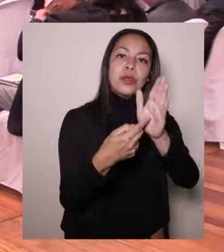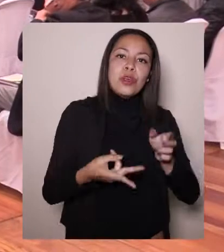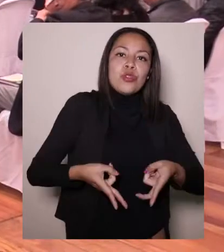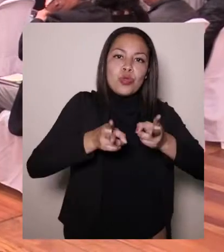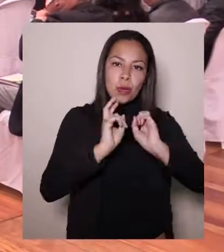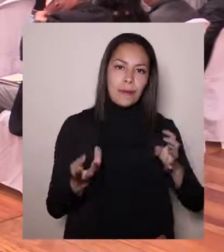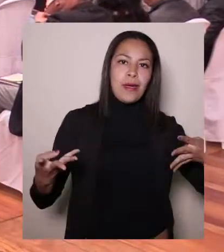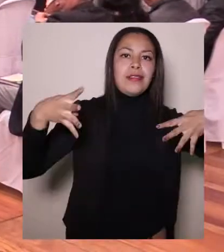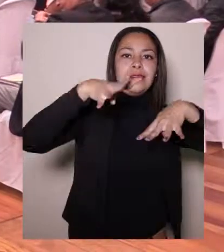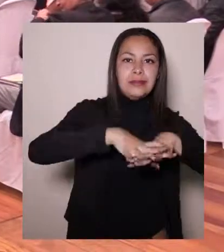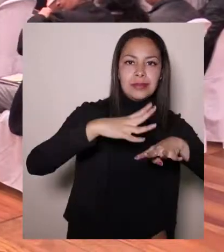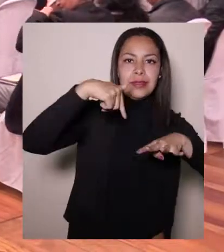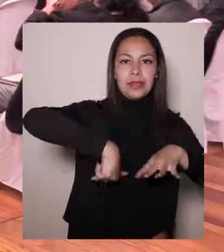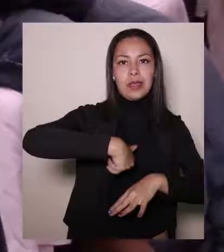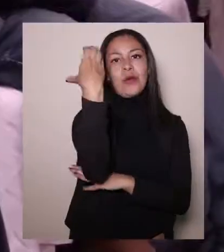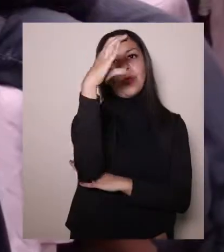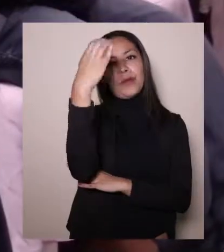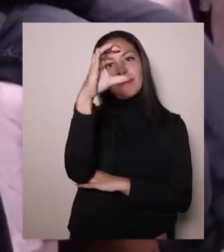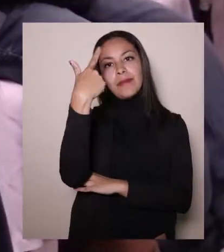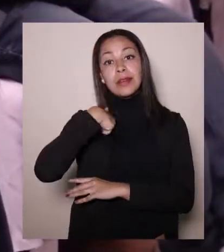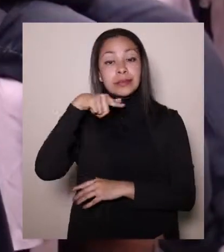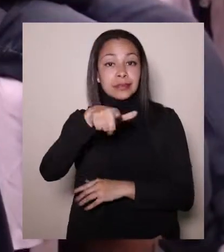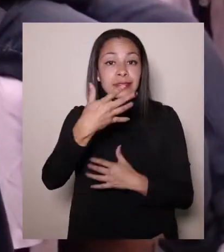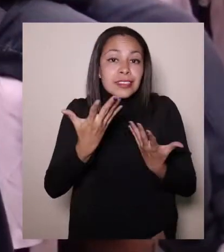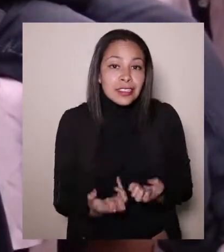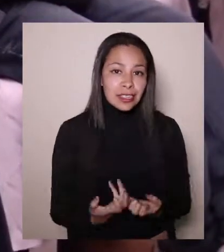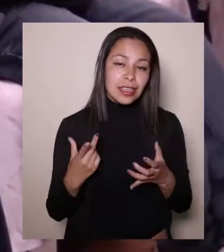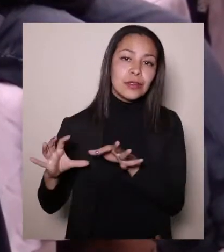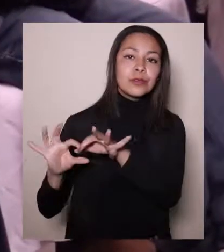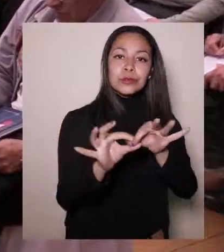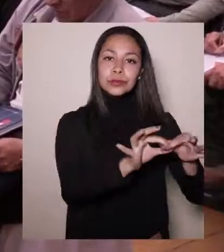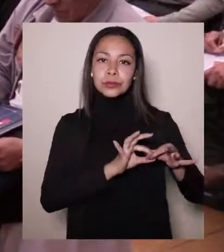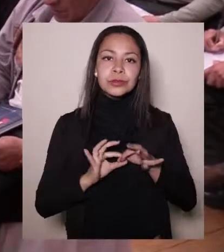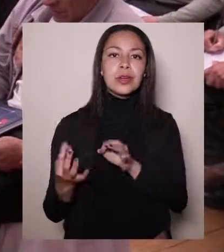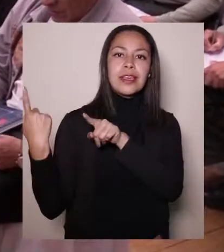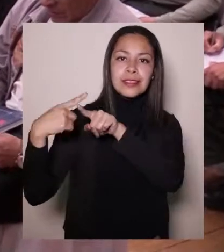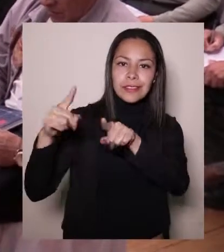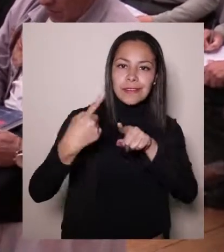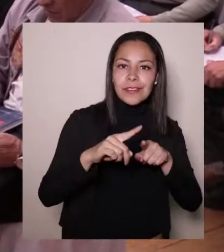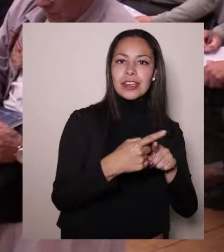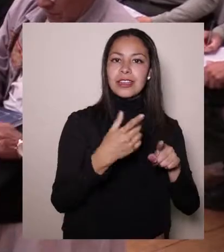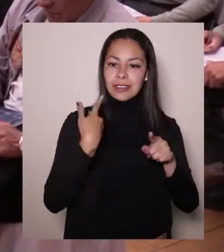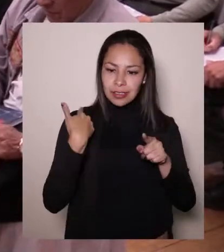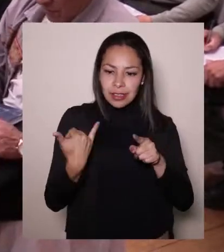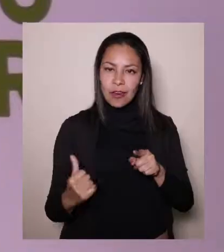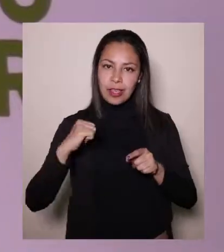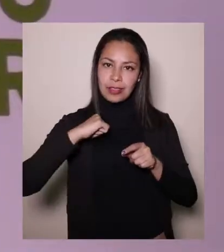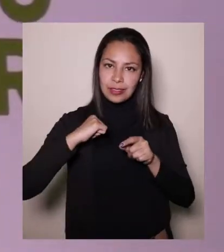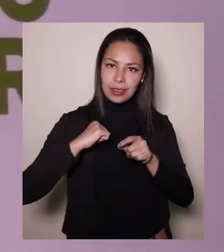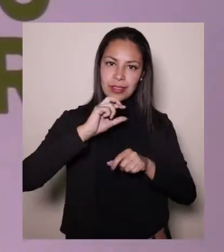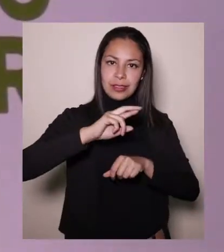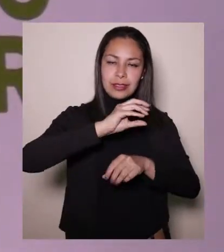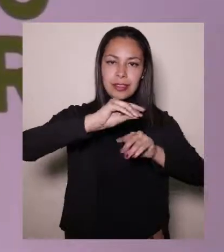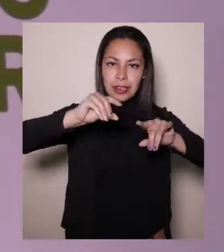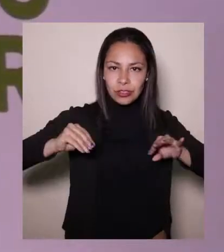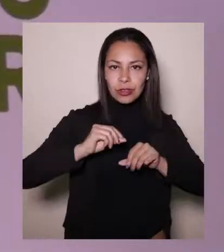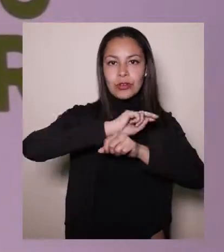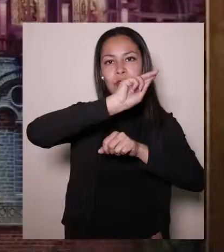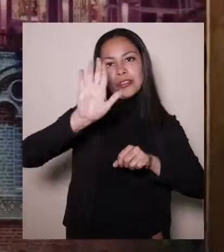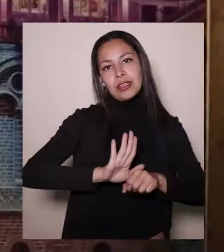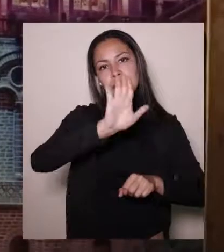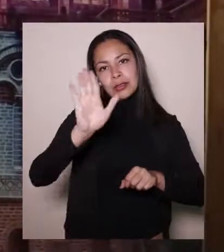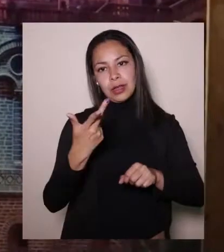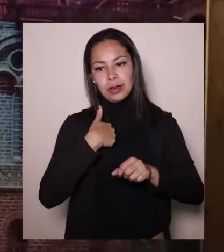se dio a conocer la nueva red de turismo comunitario en Colombia, con la que se pretende articular las diversas iniciativas existentes